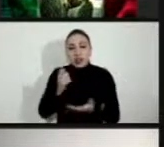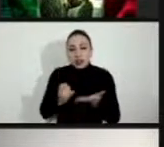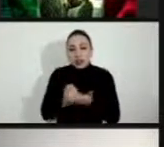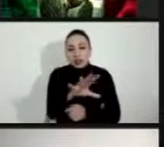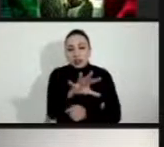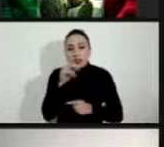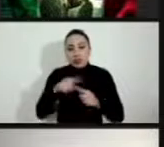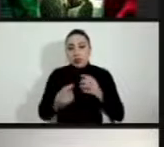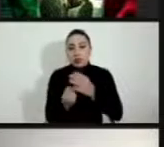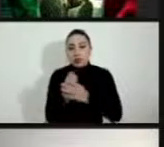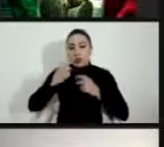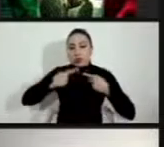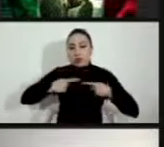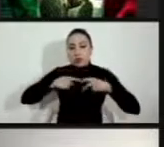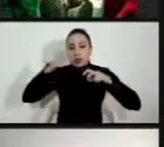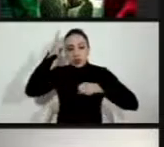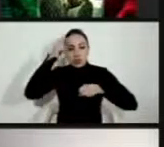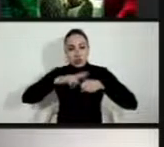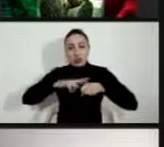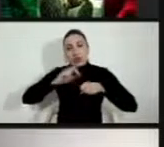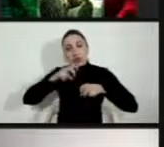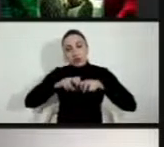para la unidad. ¿Es cuanto, presidenta?